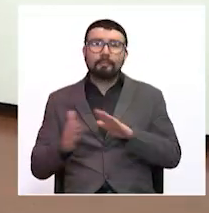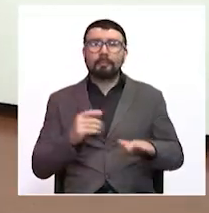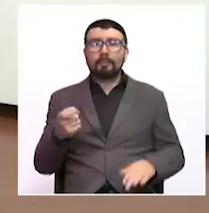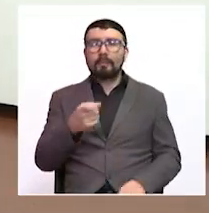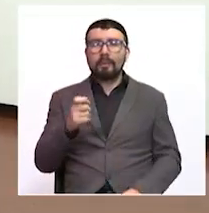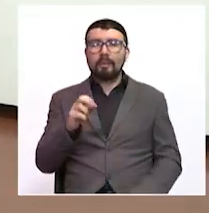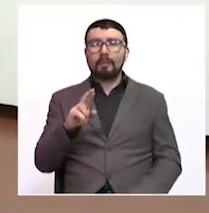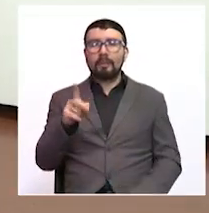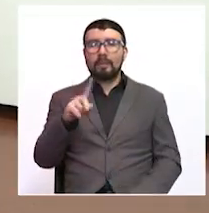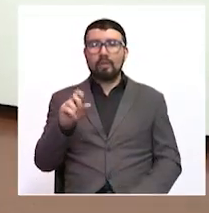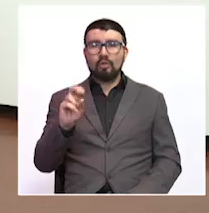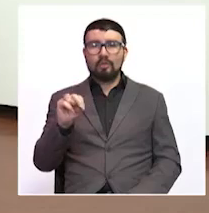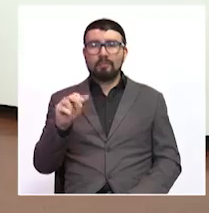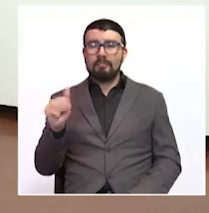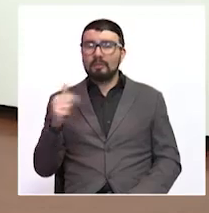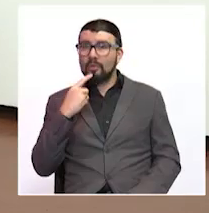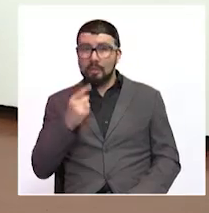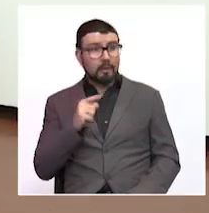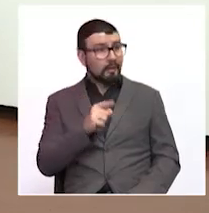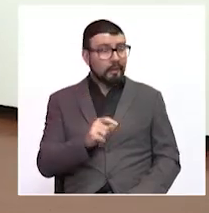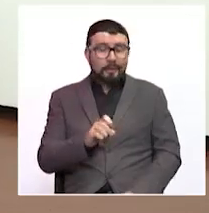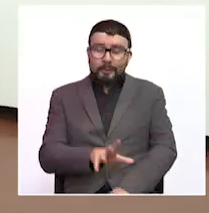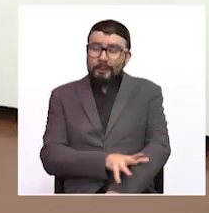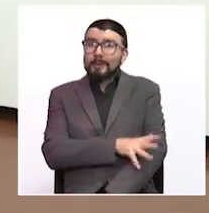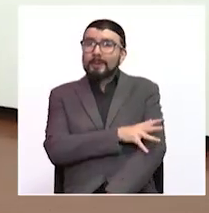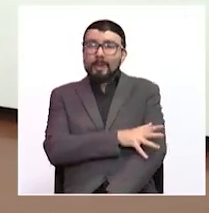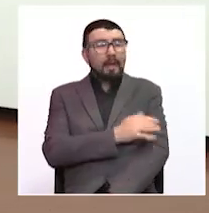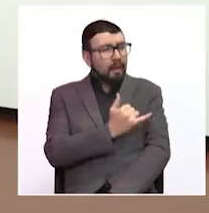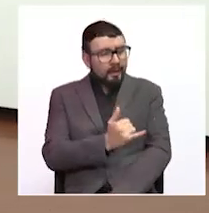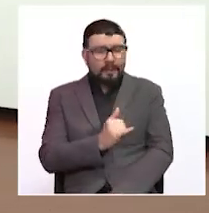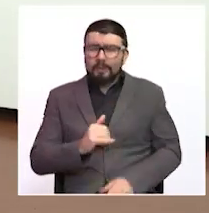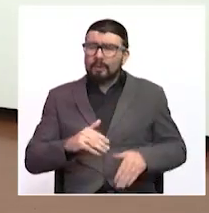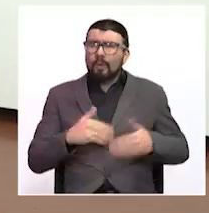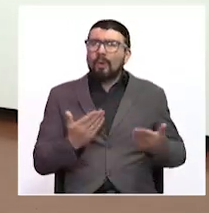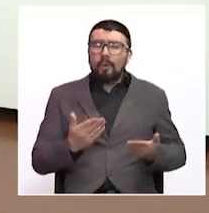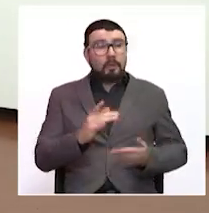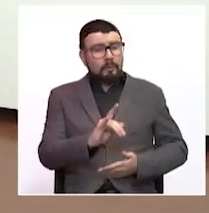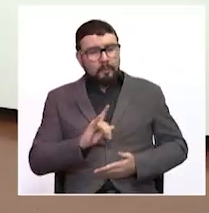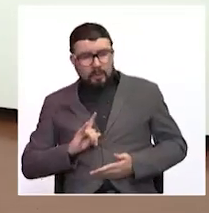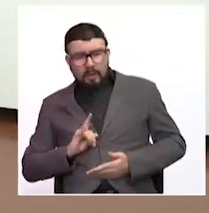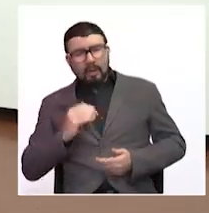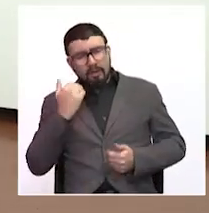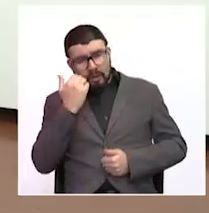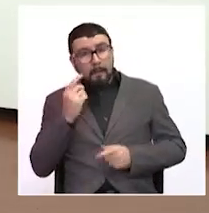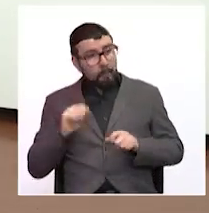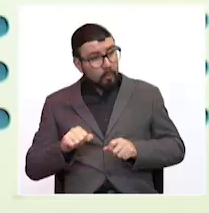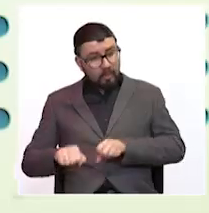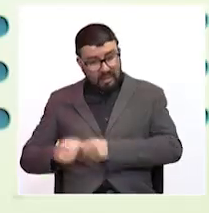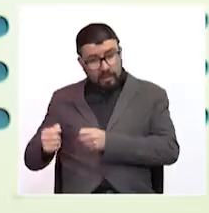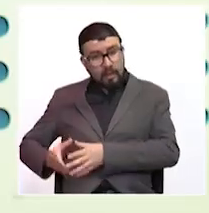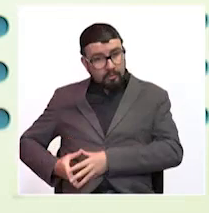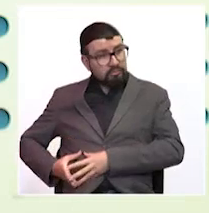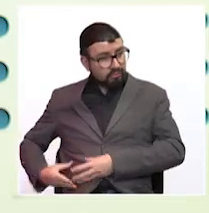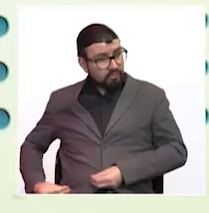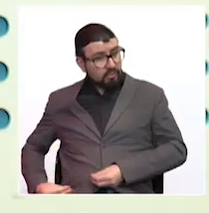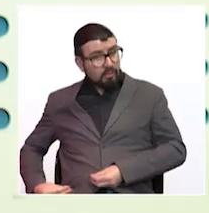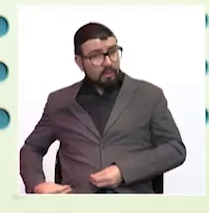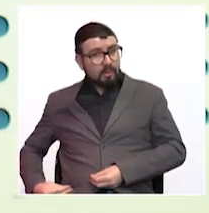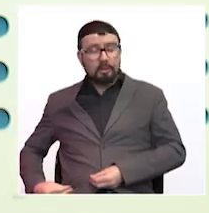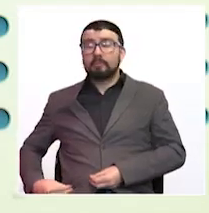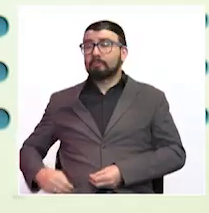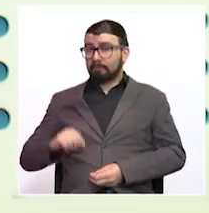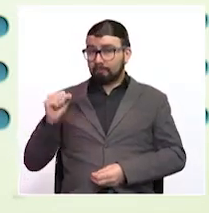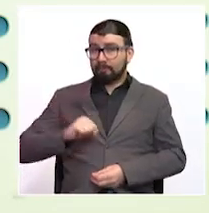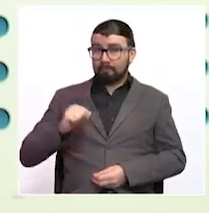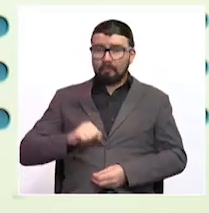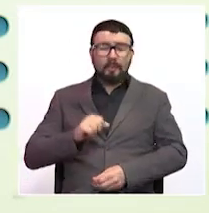doctor el estado de ánimo influye en nuestro estado de salud puede afectar el hígado si el estado de ánimo es